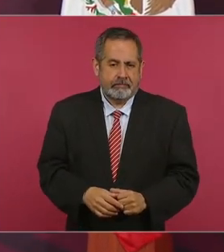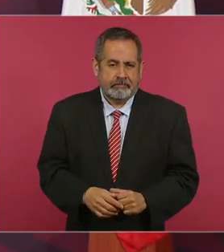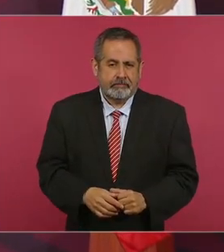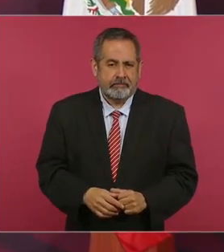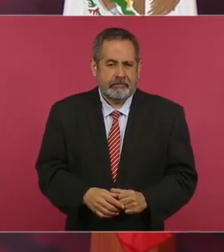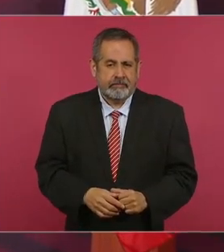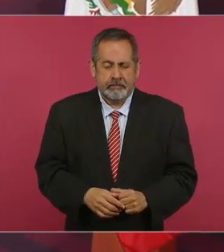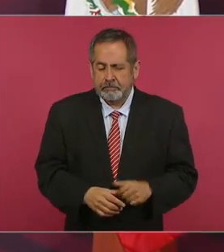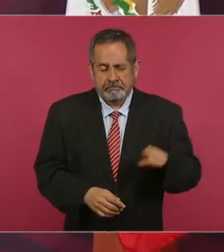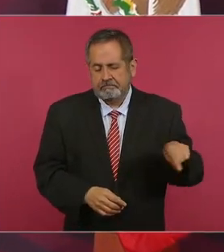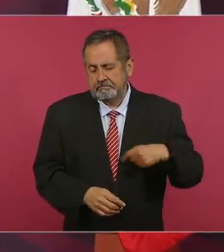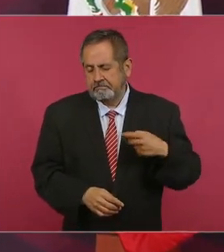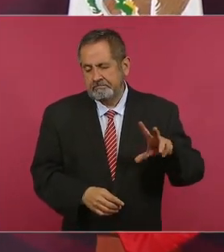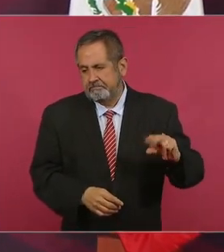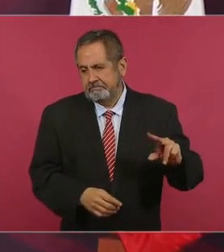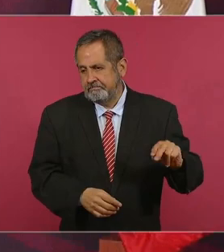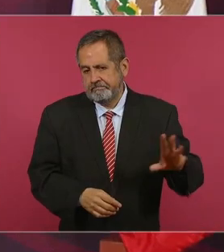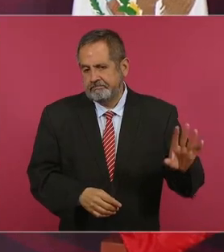¿No?